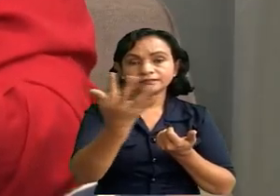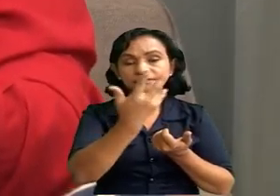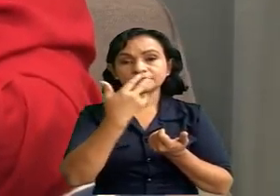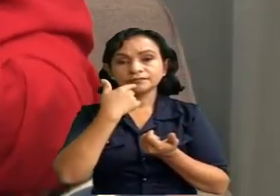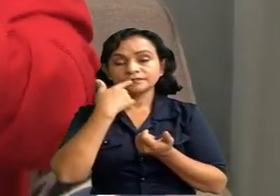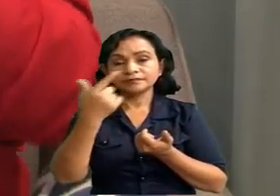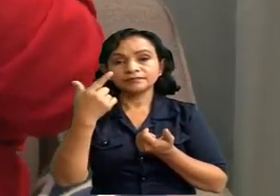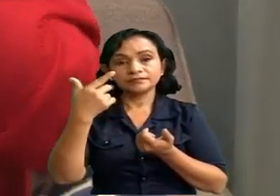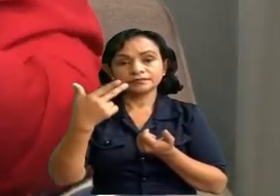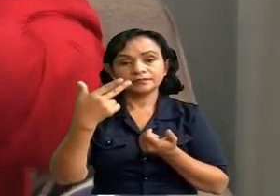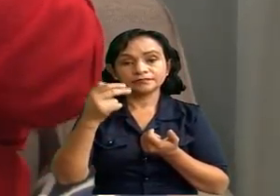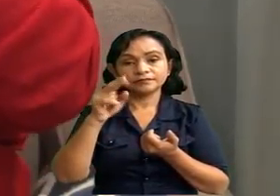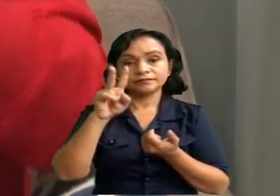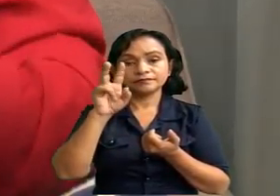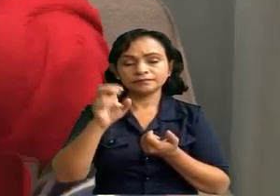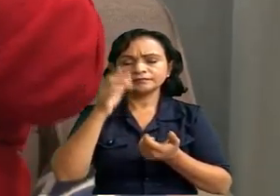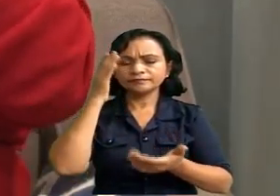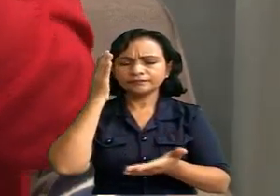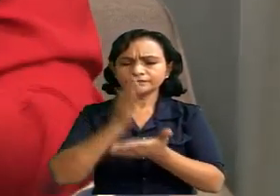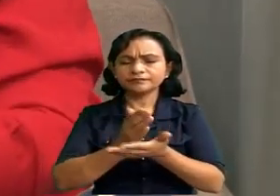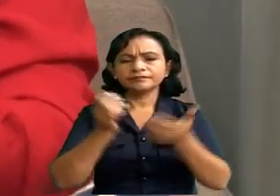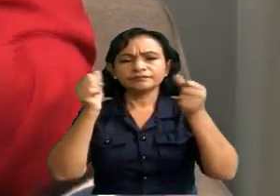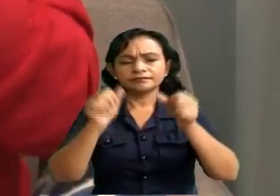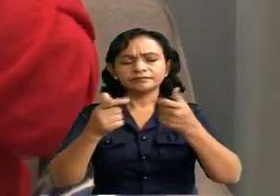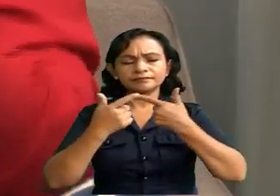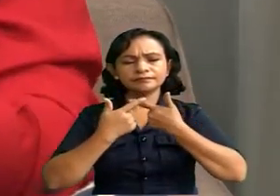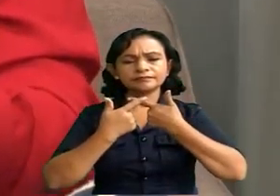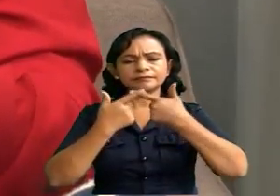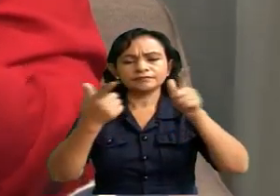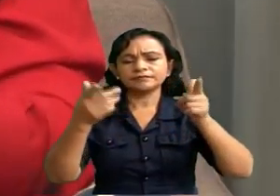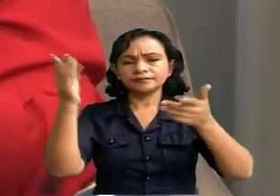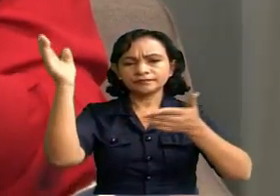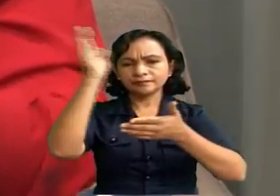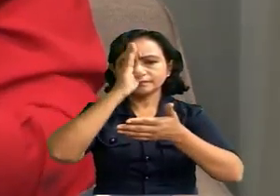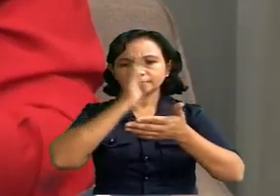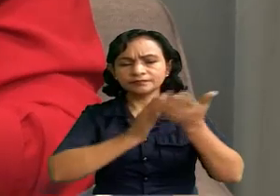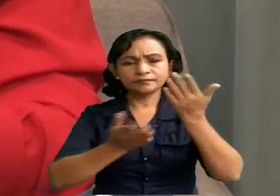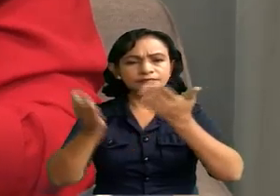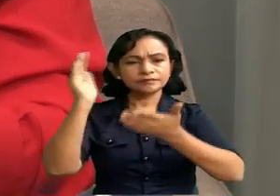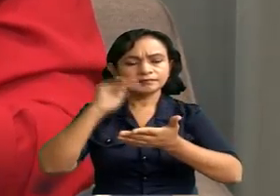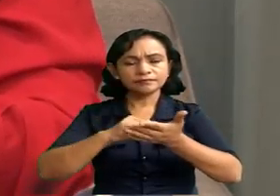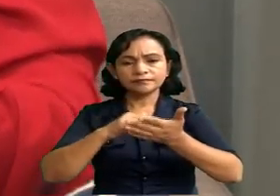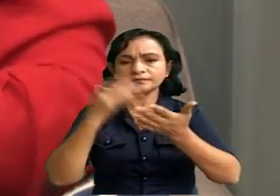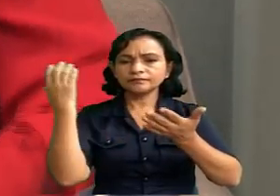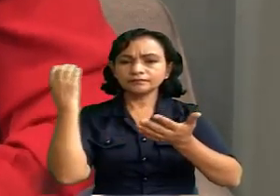Chávez, estamos designados a ser libres y más nunca volveremos a ser esclavos.